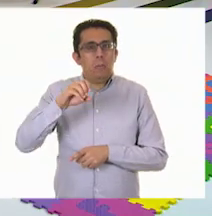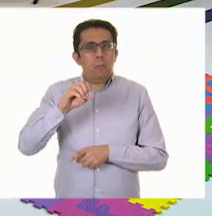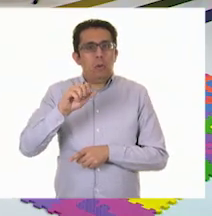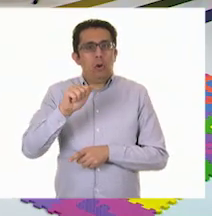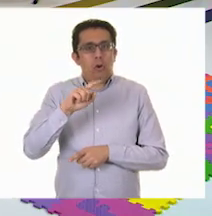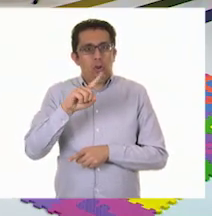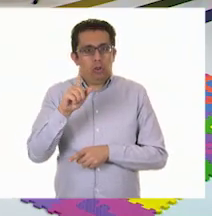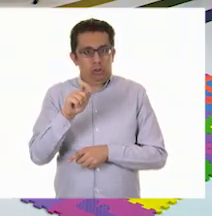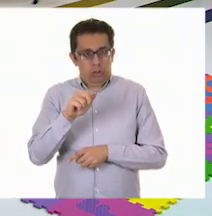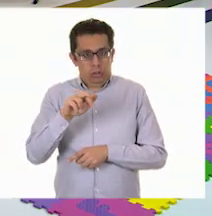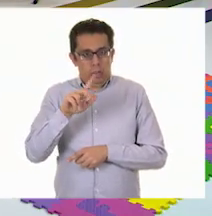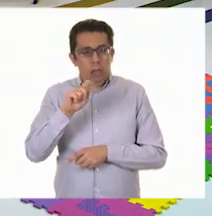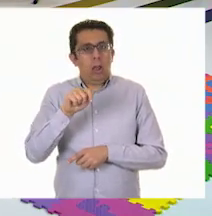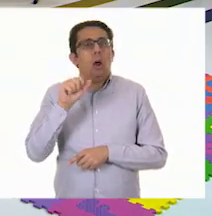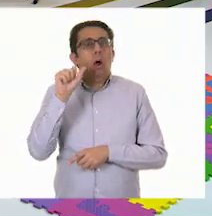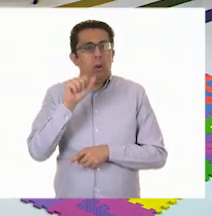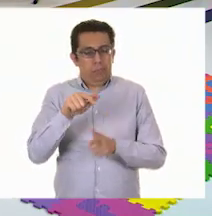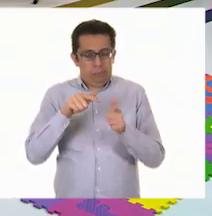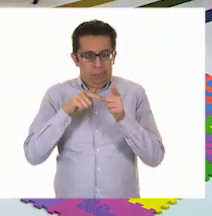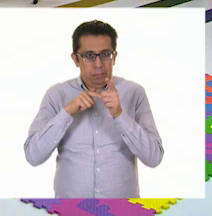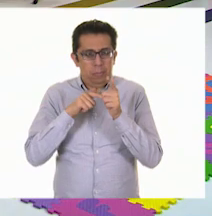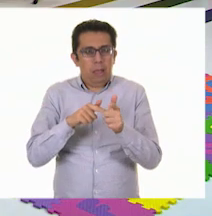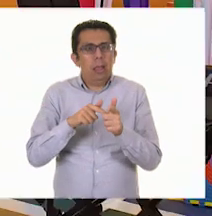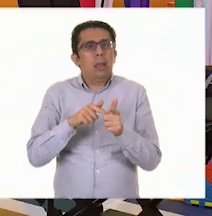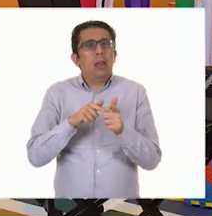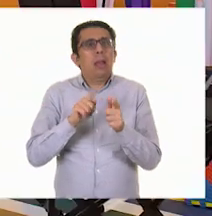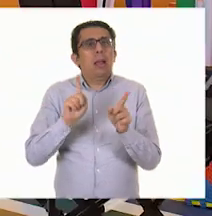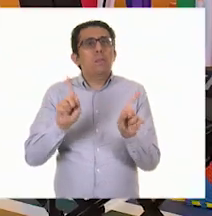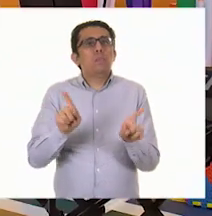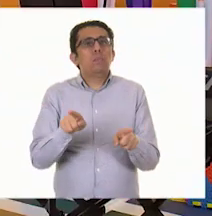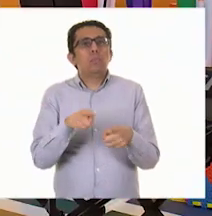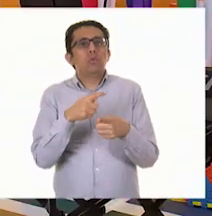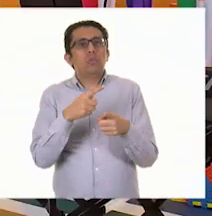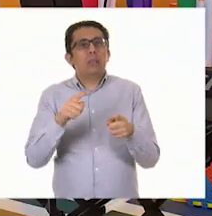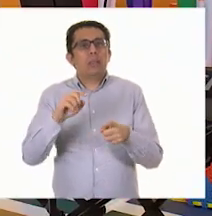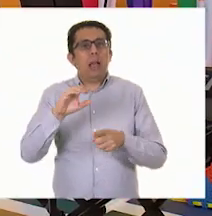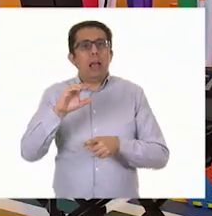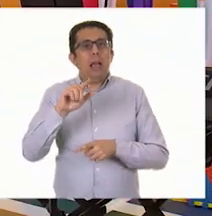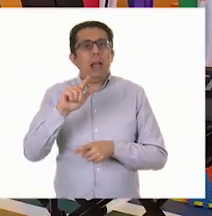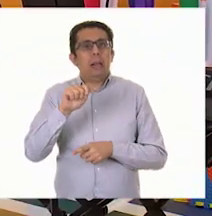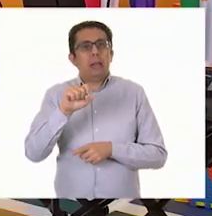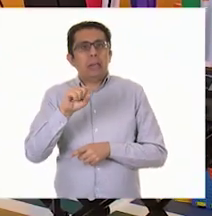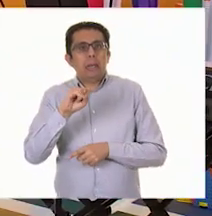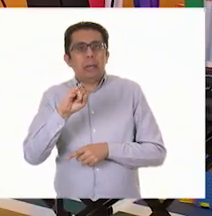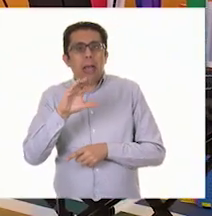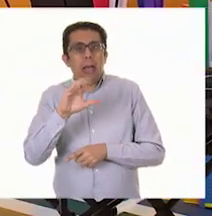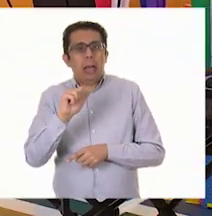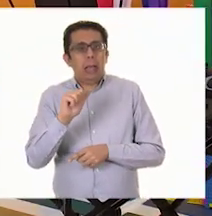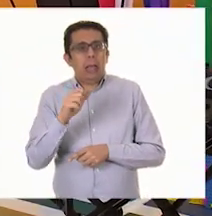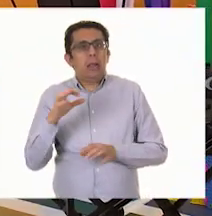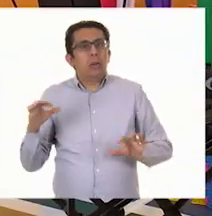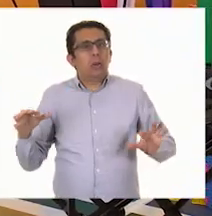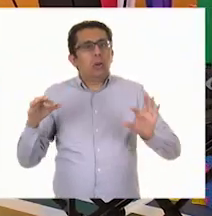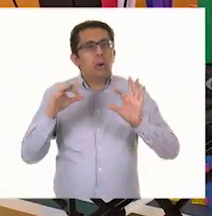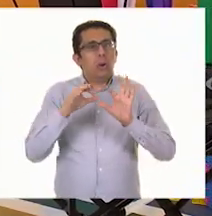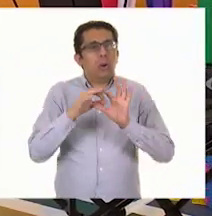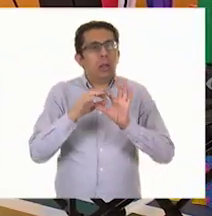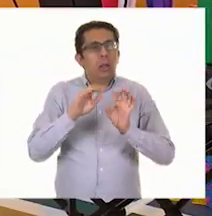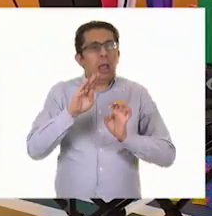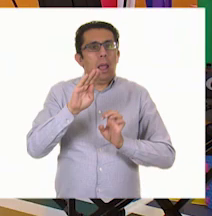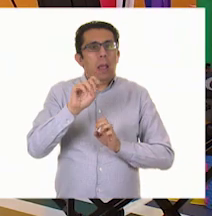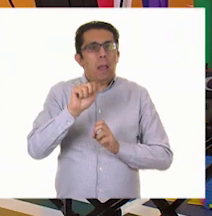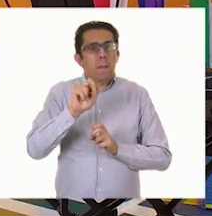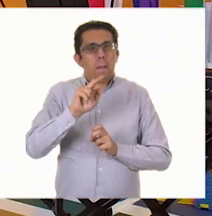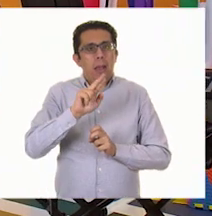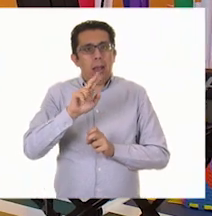romanticismo y barroco. Me encanta la idea. Sí, es música clásica, pero del estilo barroco y del estilo romántico. Muy sí, bien.